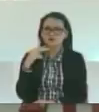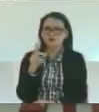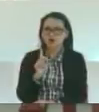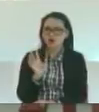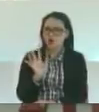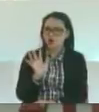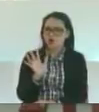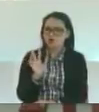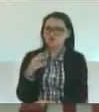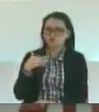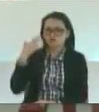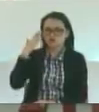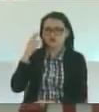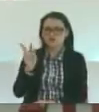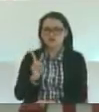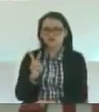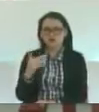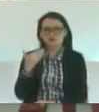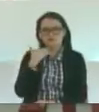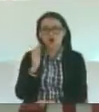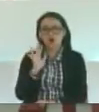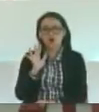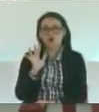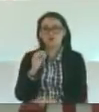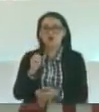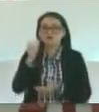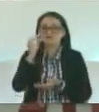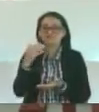amenaza, fue un error. Ah, pero dejó el decreto.